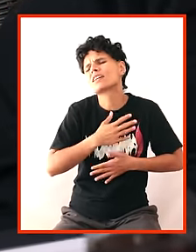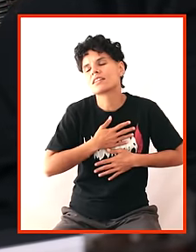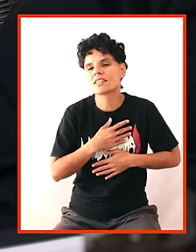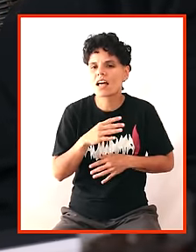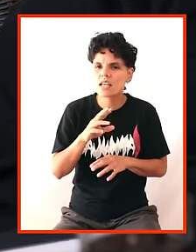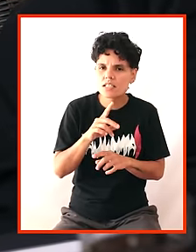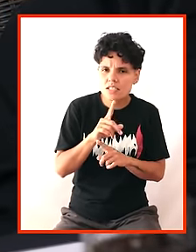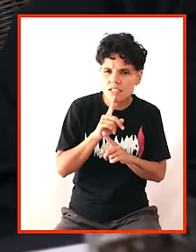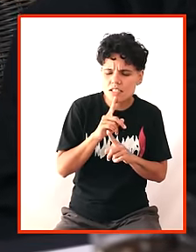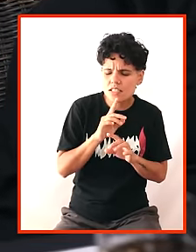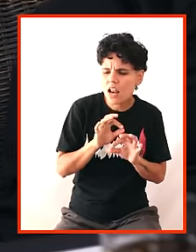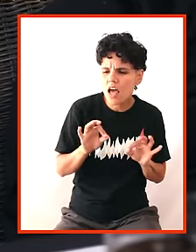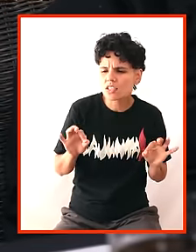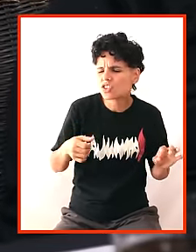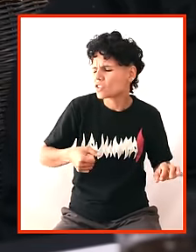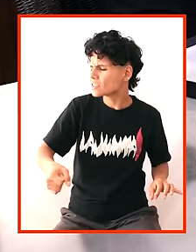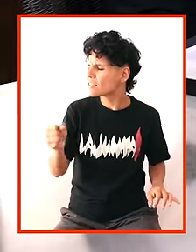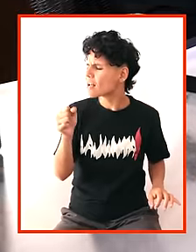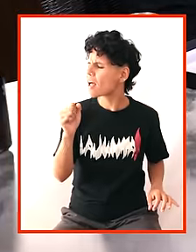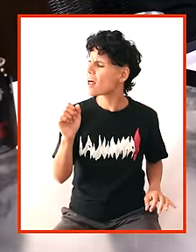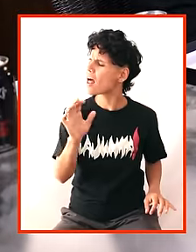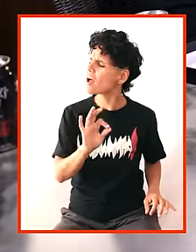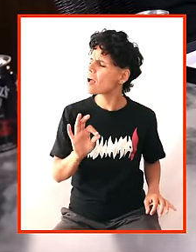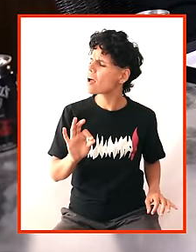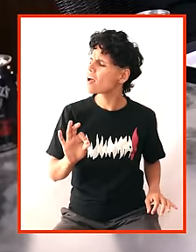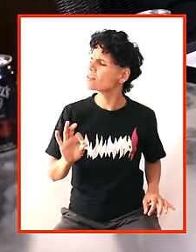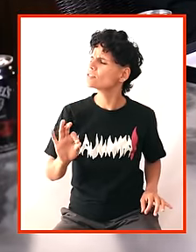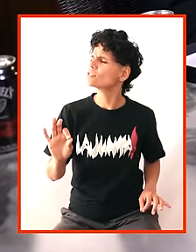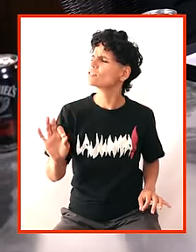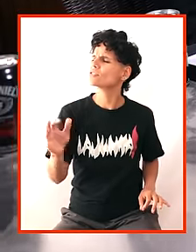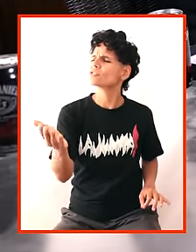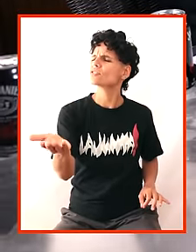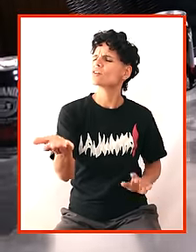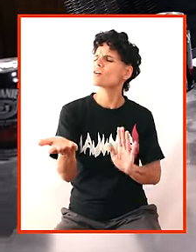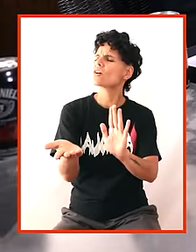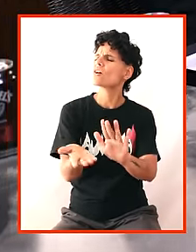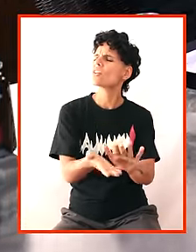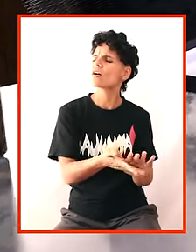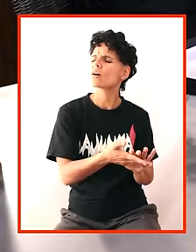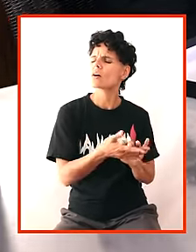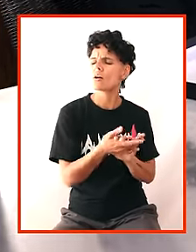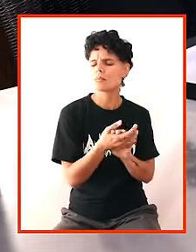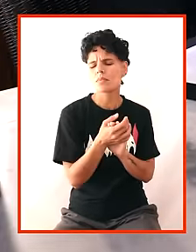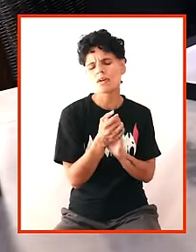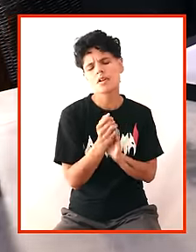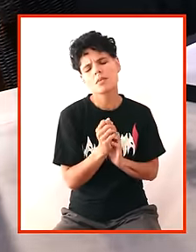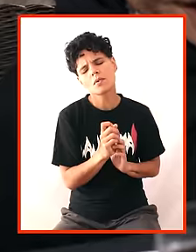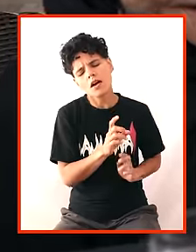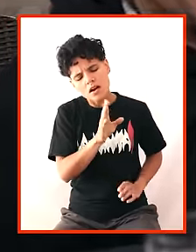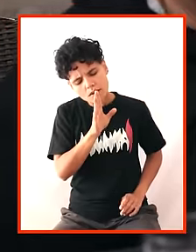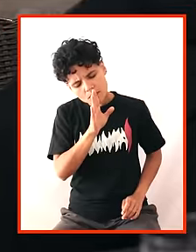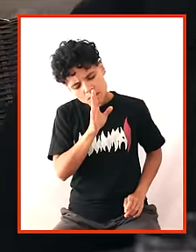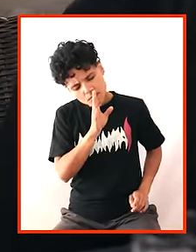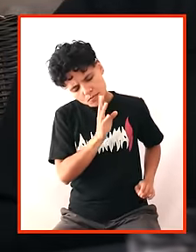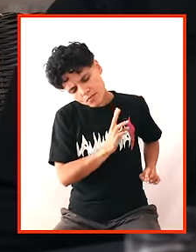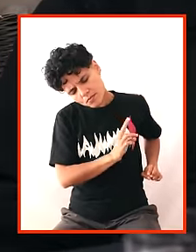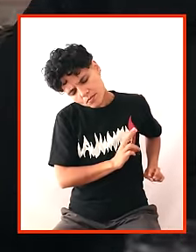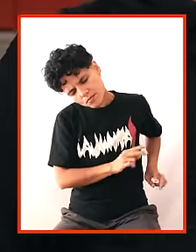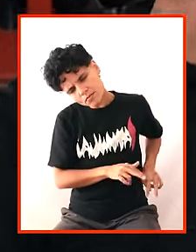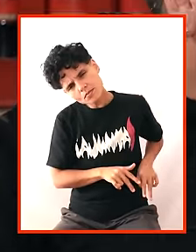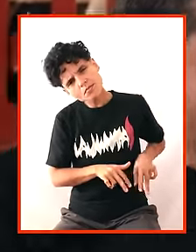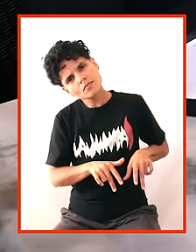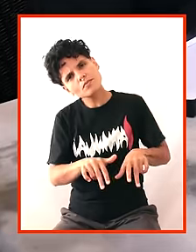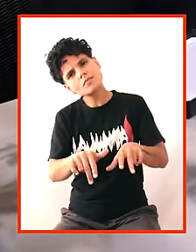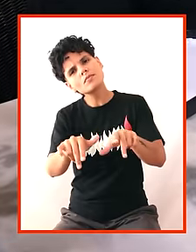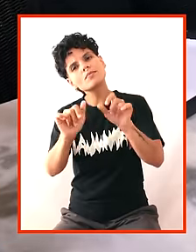Oh. Silencio. Sí. Dame la mano y caminemos sin hablar. Sí, gracias. No, se